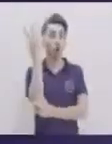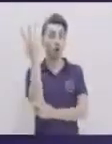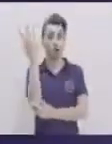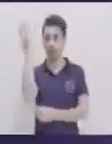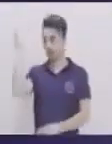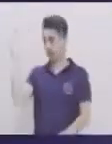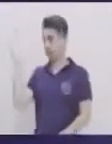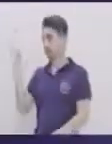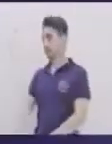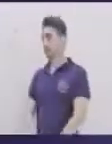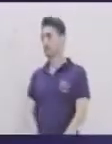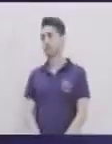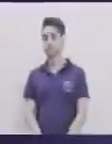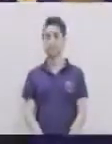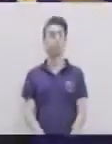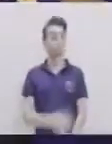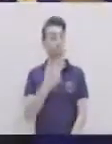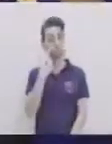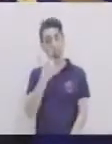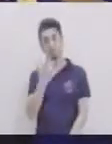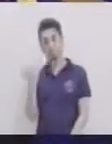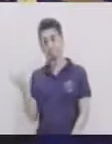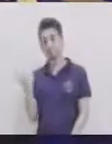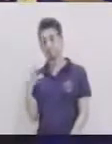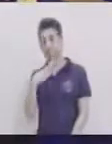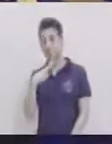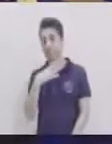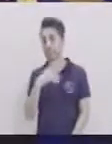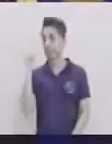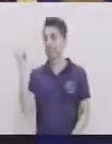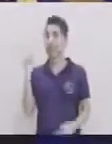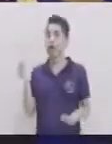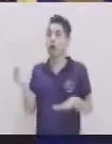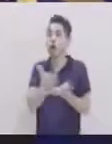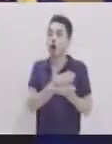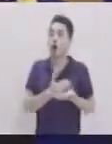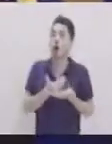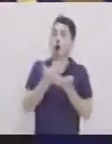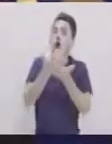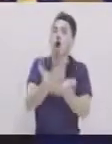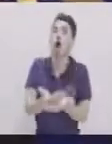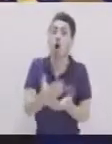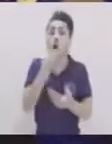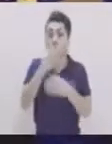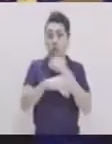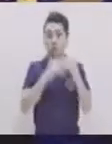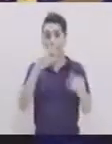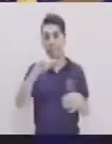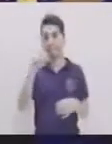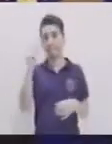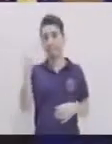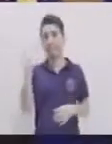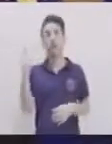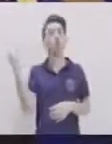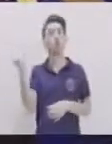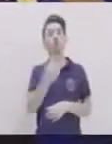Tuhlu. Si observamos la característica que tienen estas ofrendas es que todas son de color rojo.